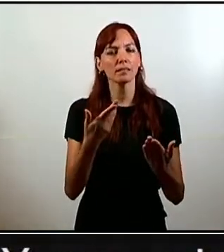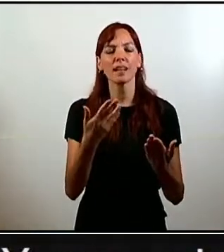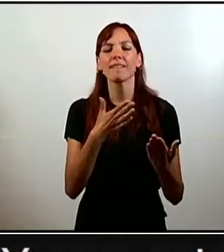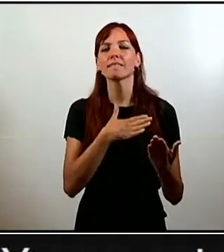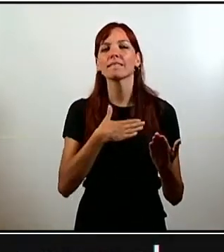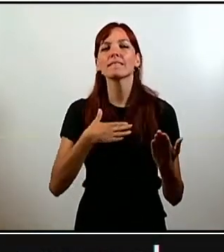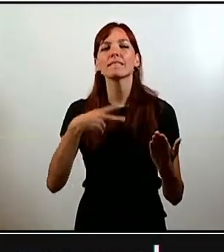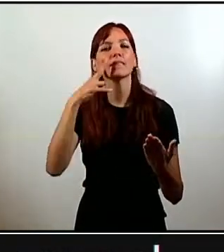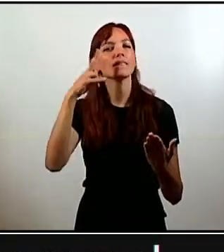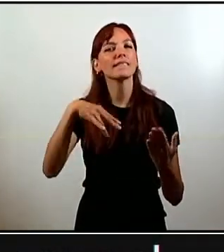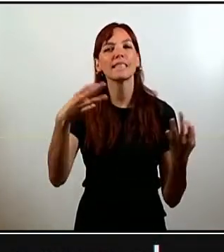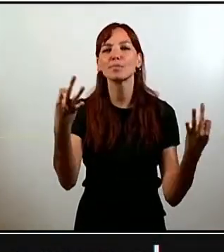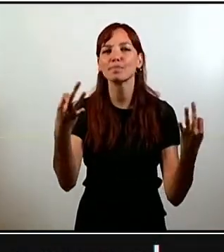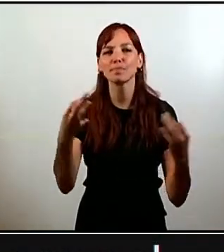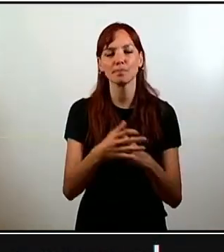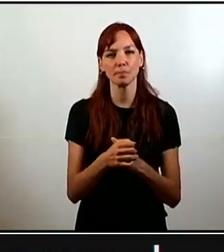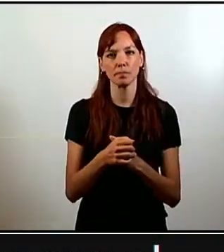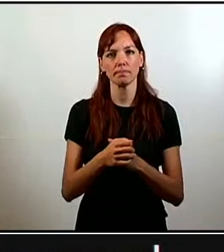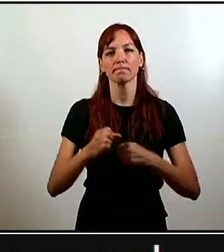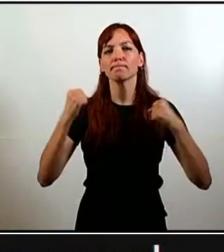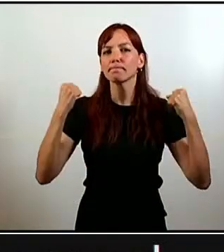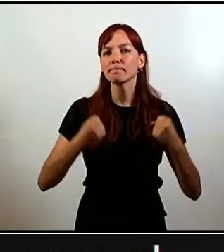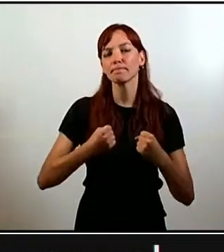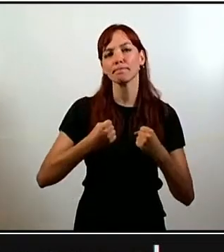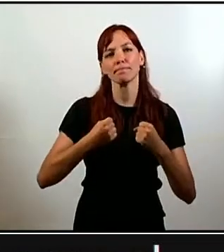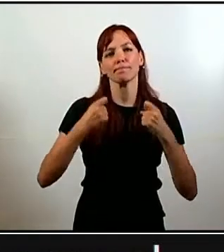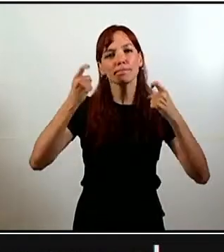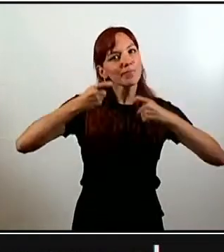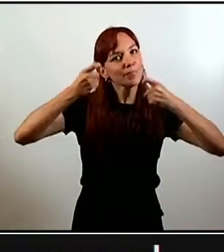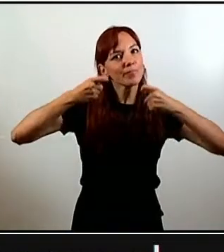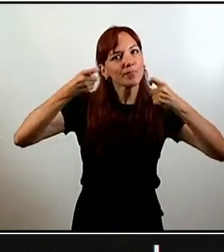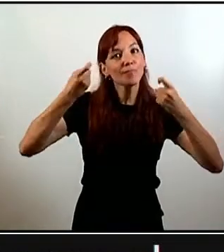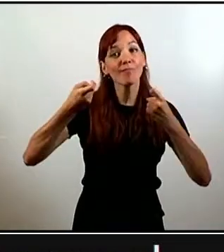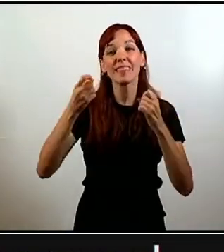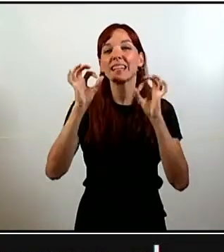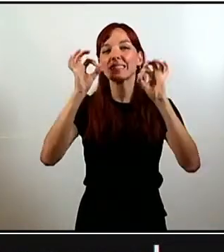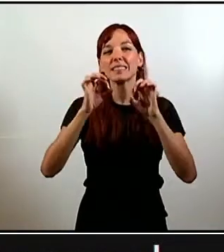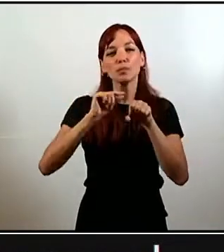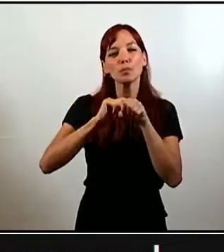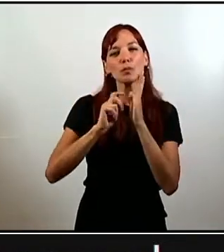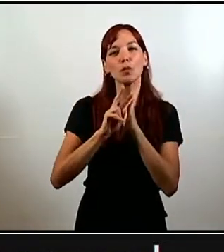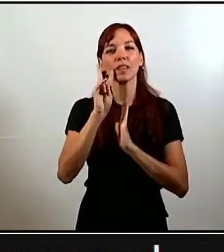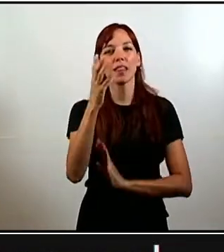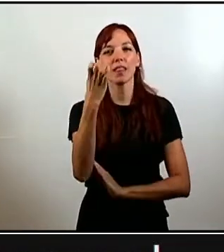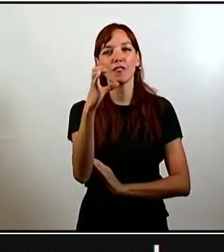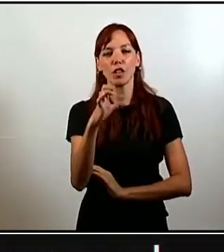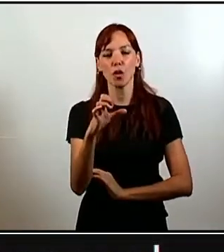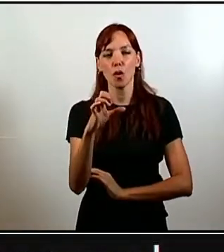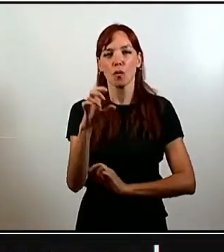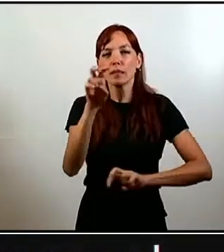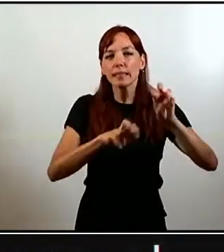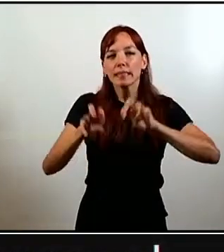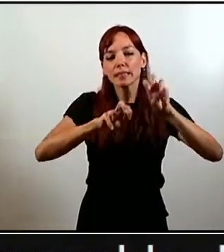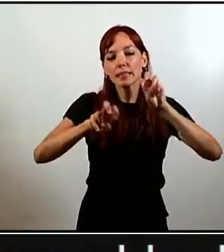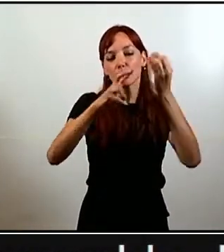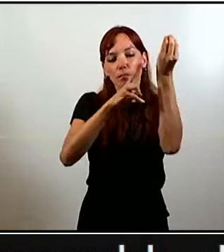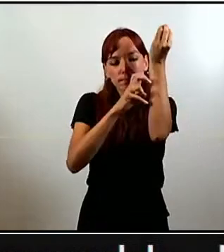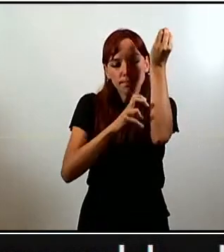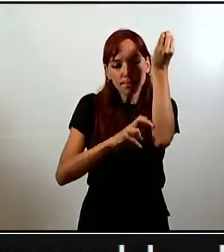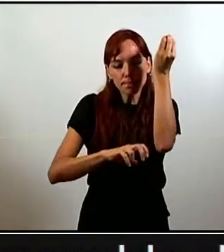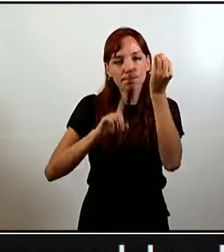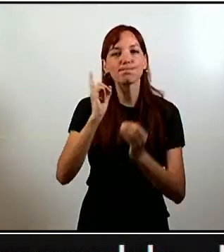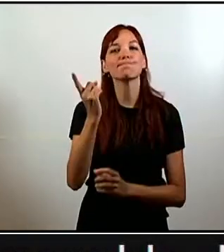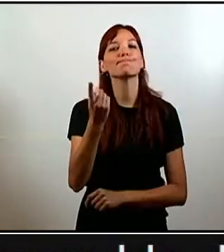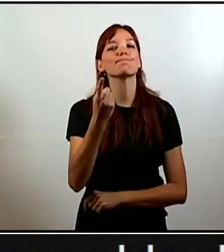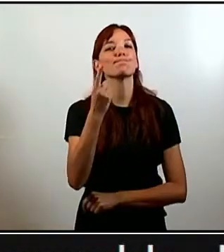la vocación científica y la búsqueda incansable de las claves que nos desvelan de